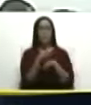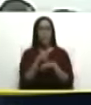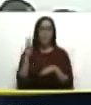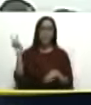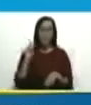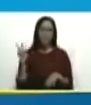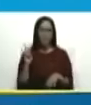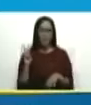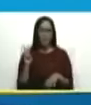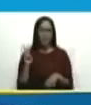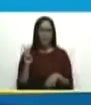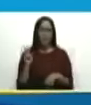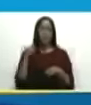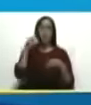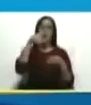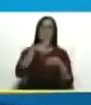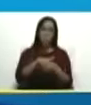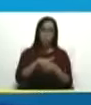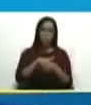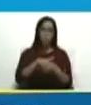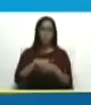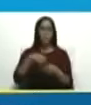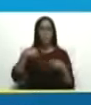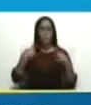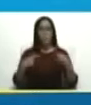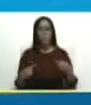Venezuela con el voto popular,